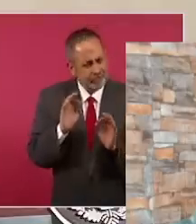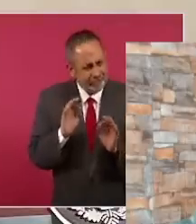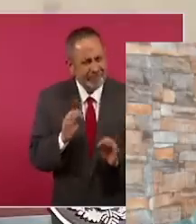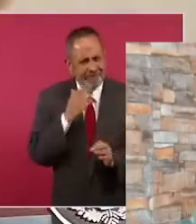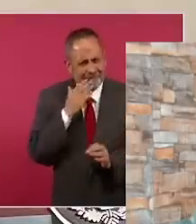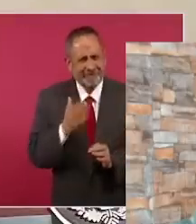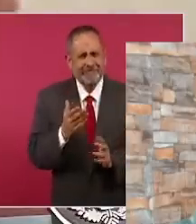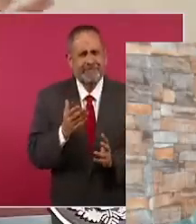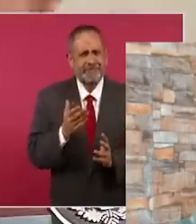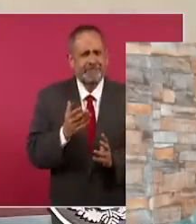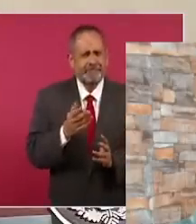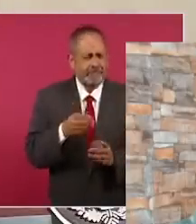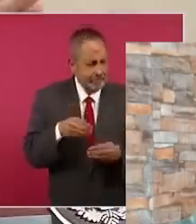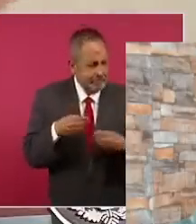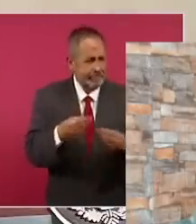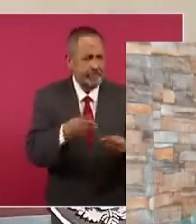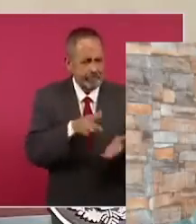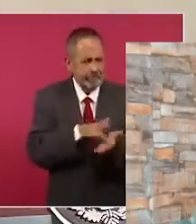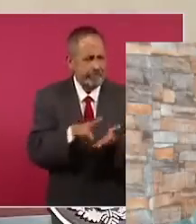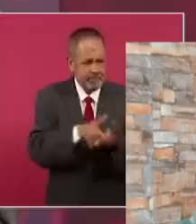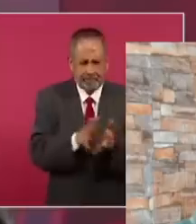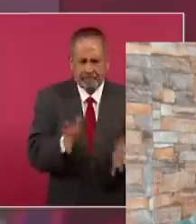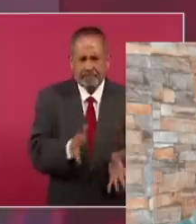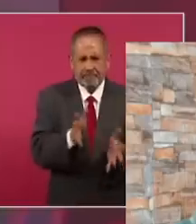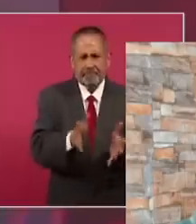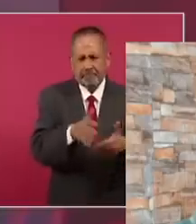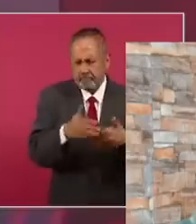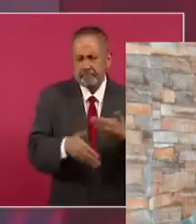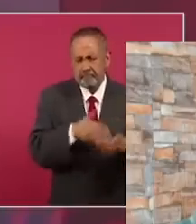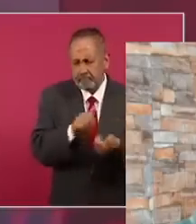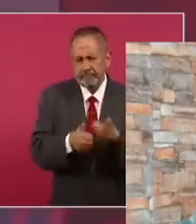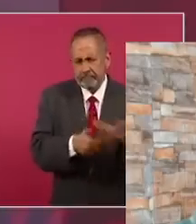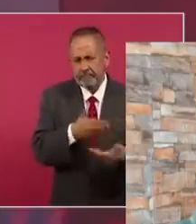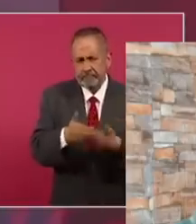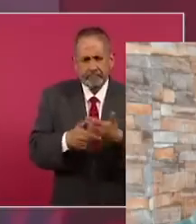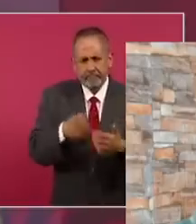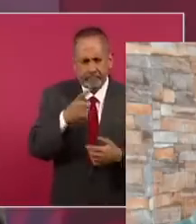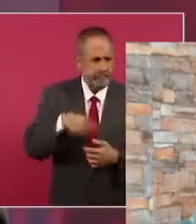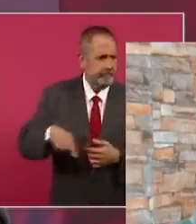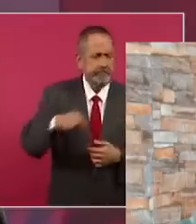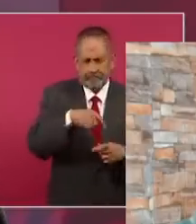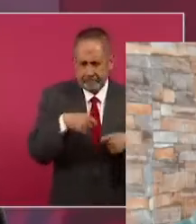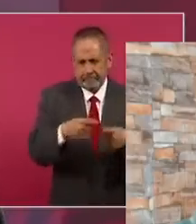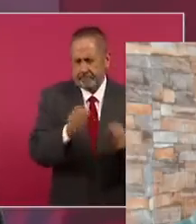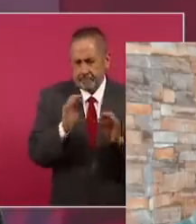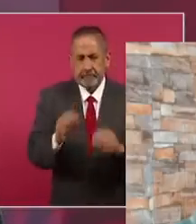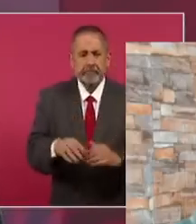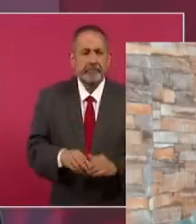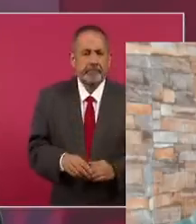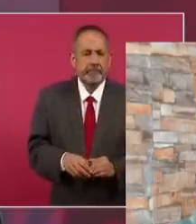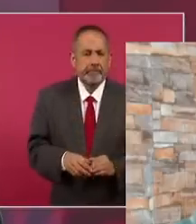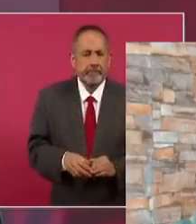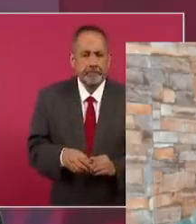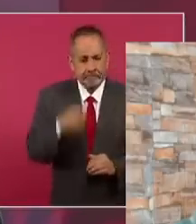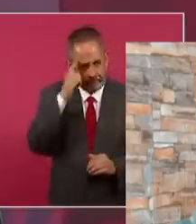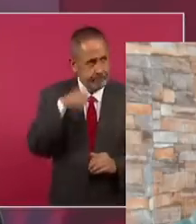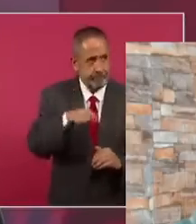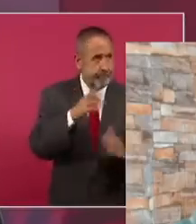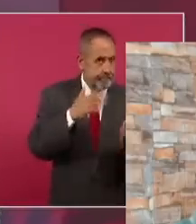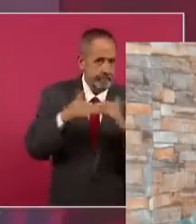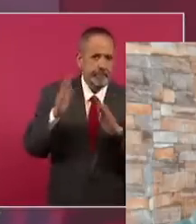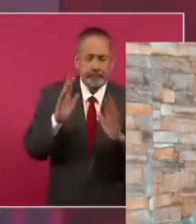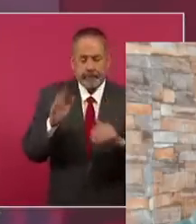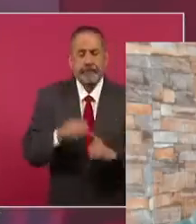Es toda una labor que se está haciendo de desarrollo.